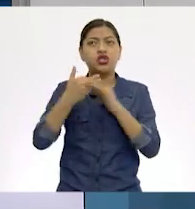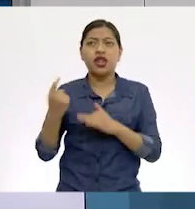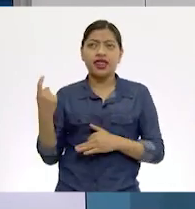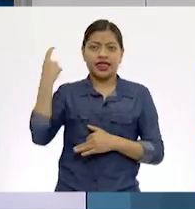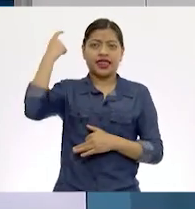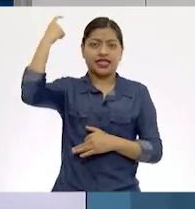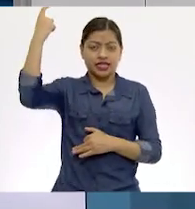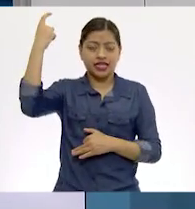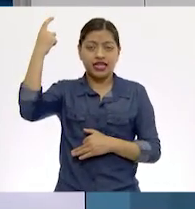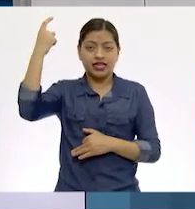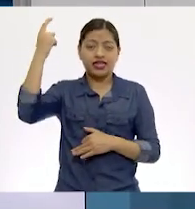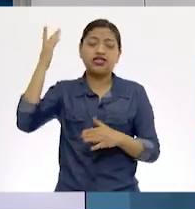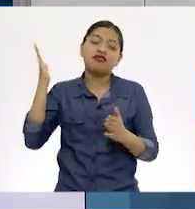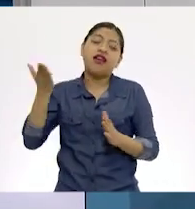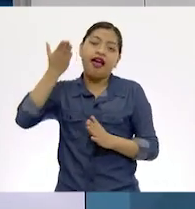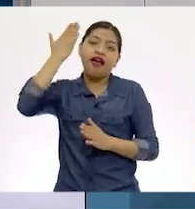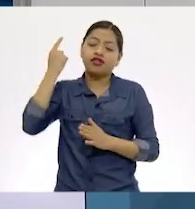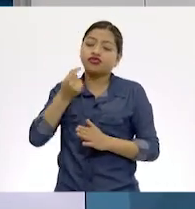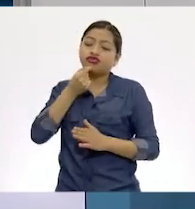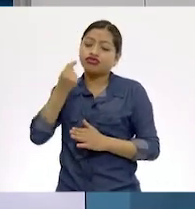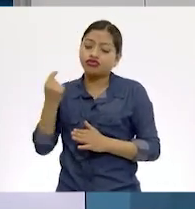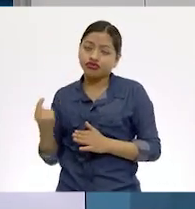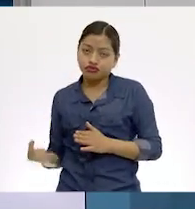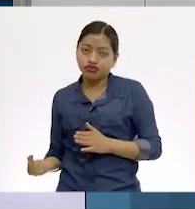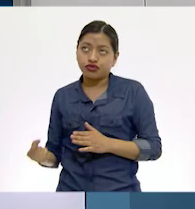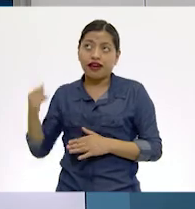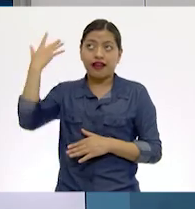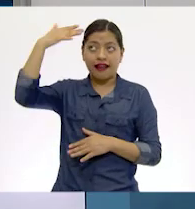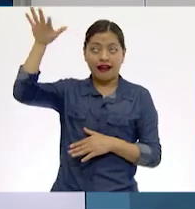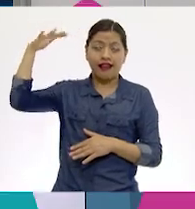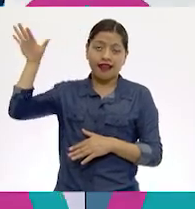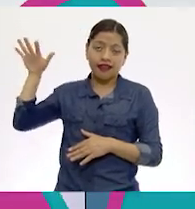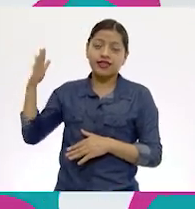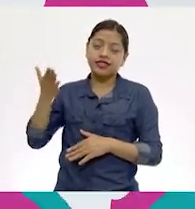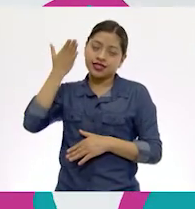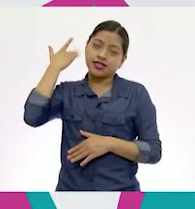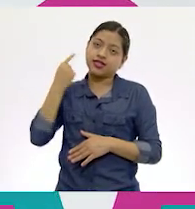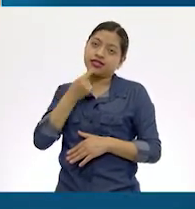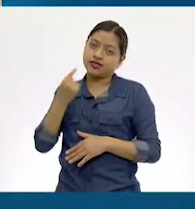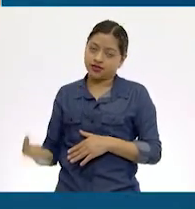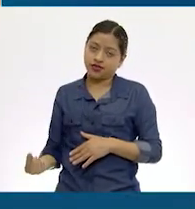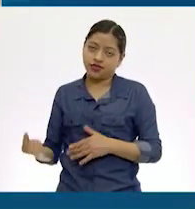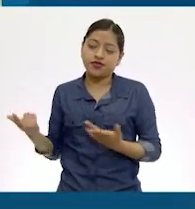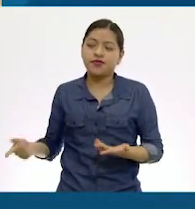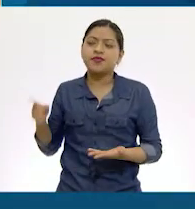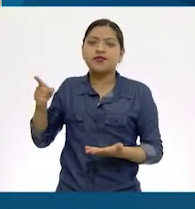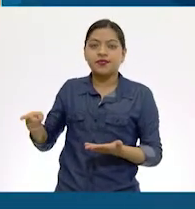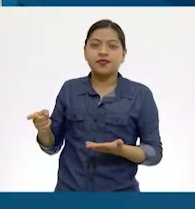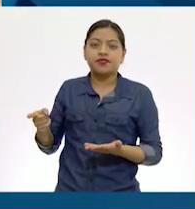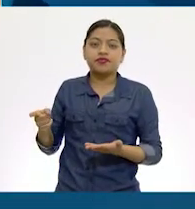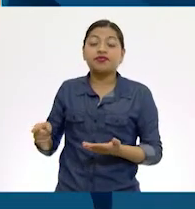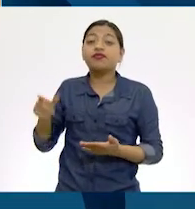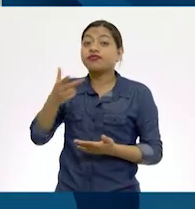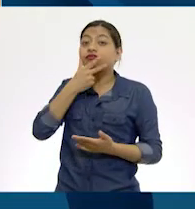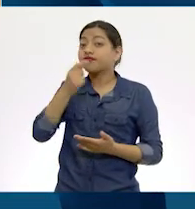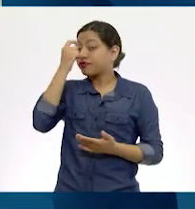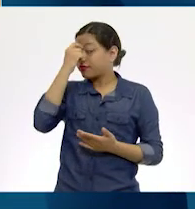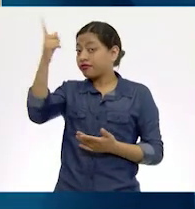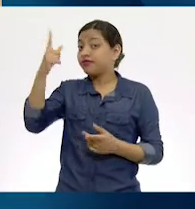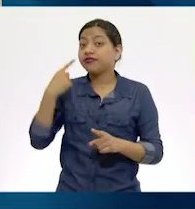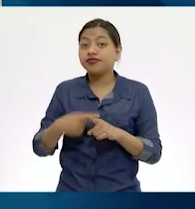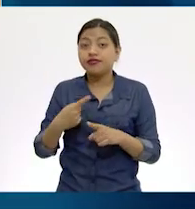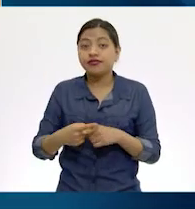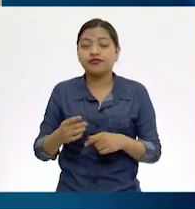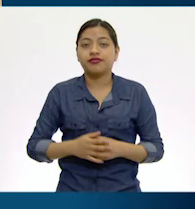página, en nuestro libro que tenemos aquí, es en la página 11. La ficha bibliográfica menciona al autor, que es